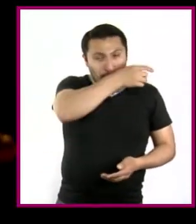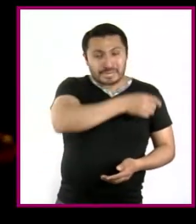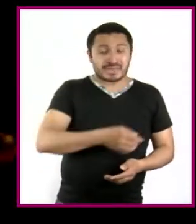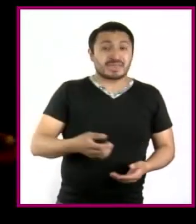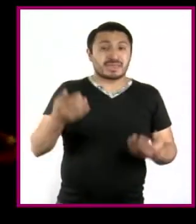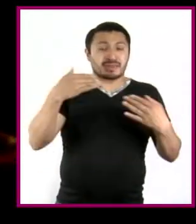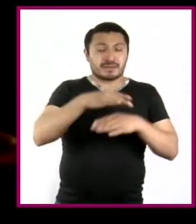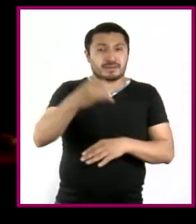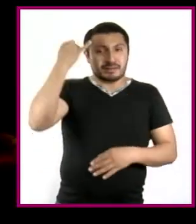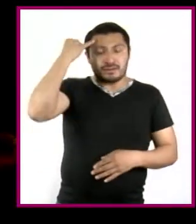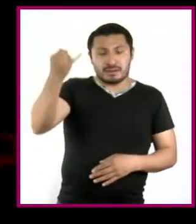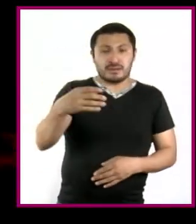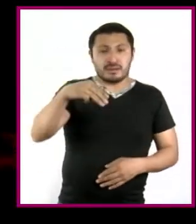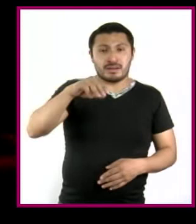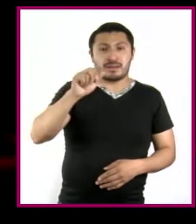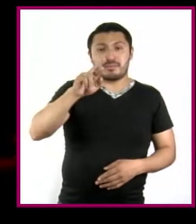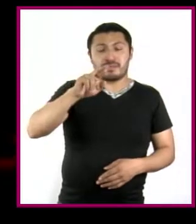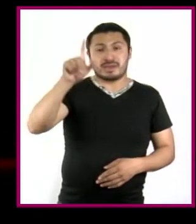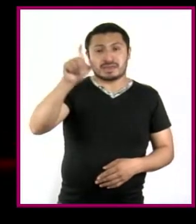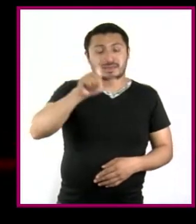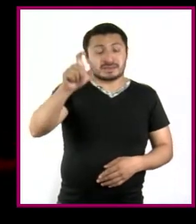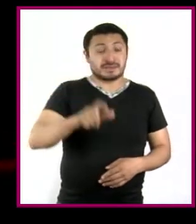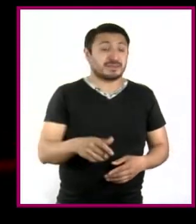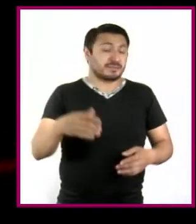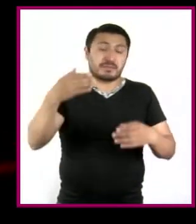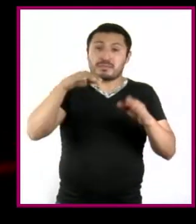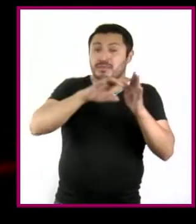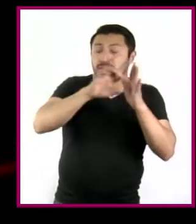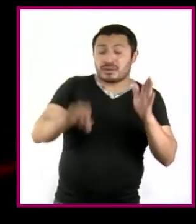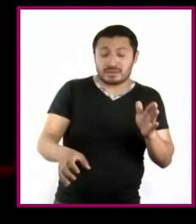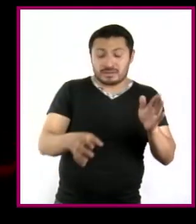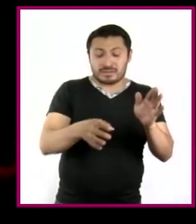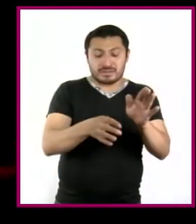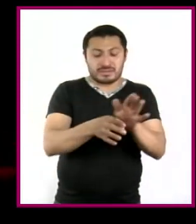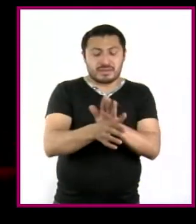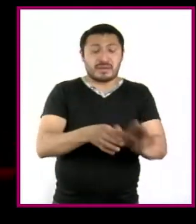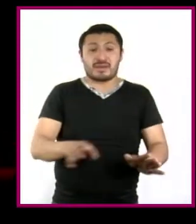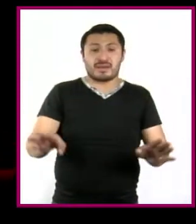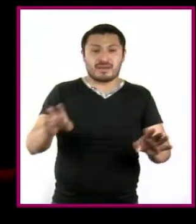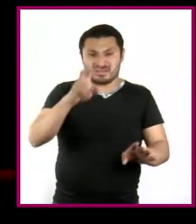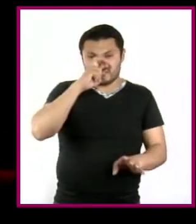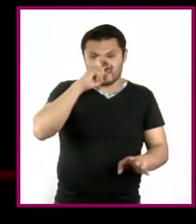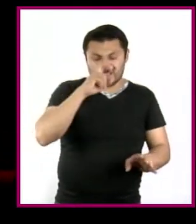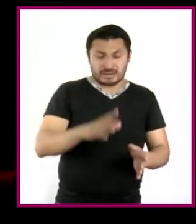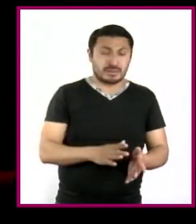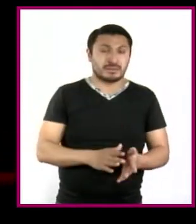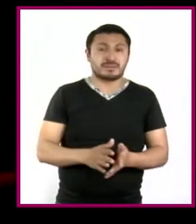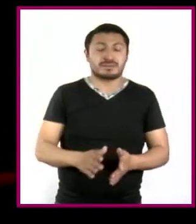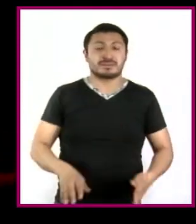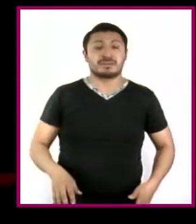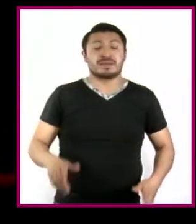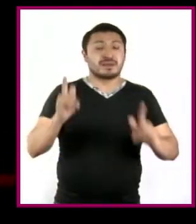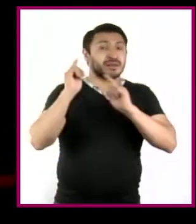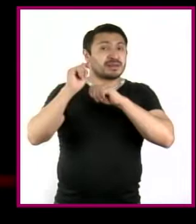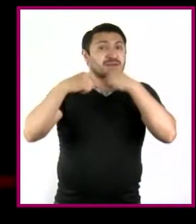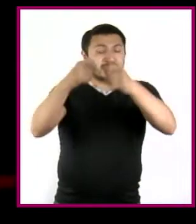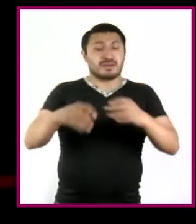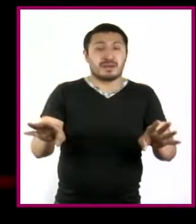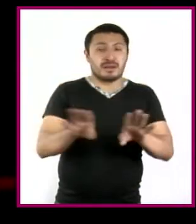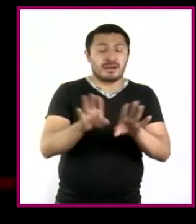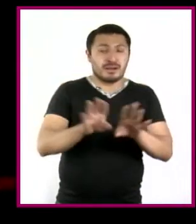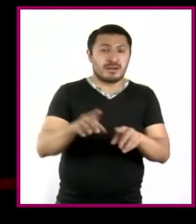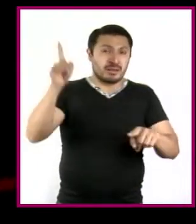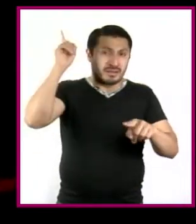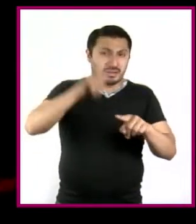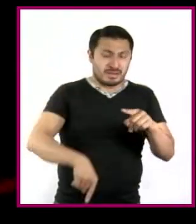orientación marxista de Wallerstein, por ejemplo, tiende a ser rígido, doctrinario y quebradizo a la